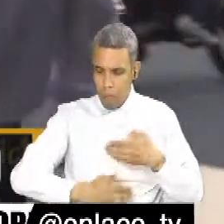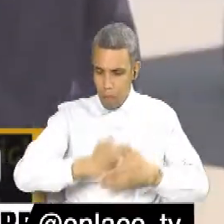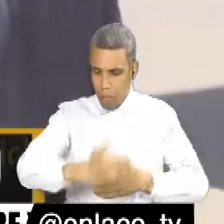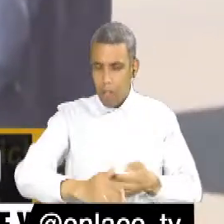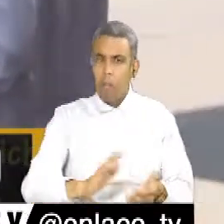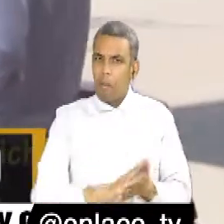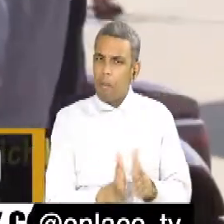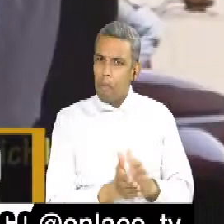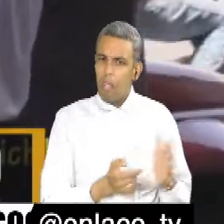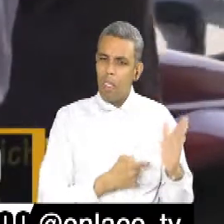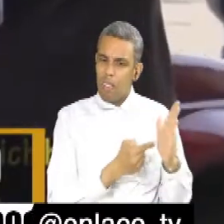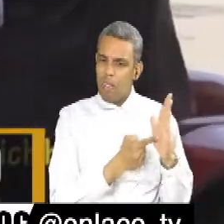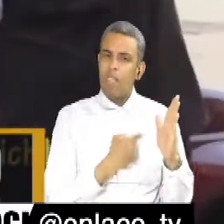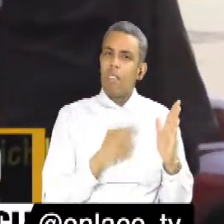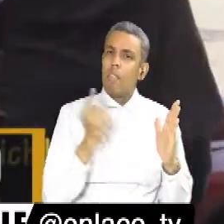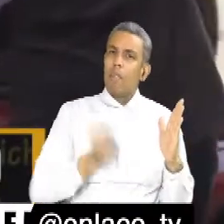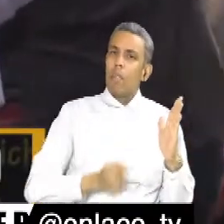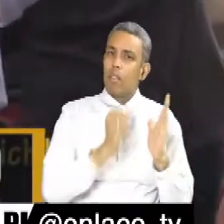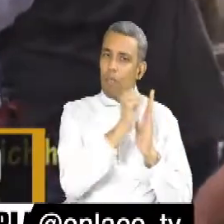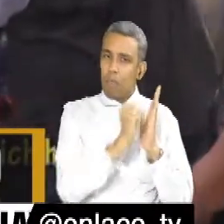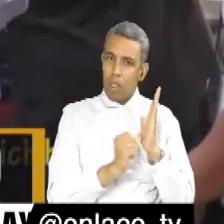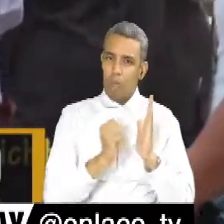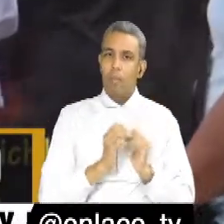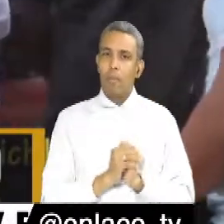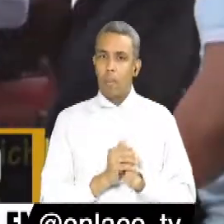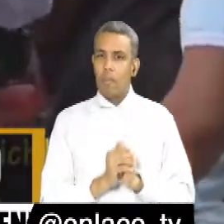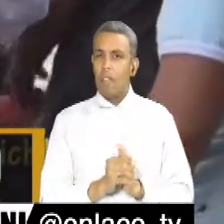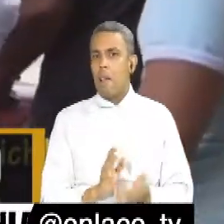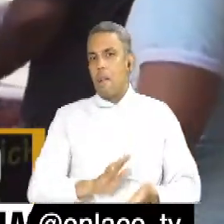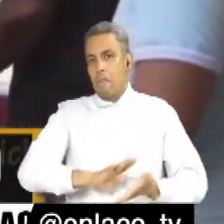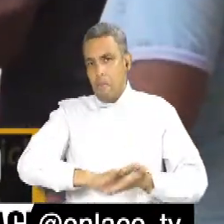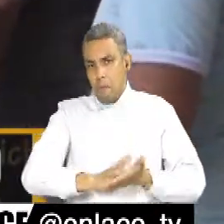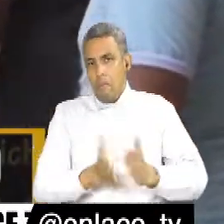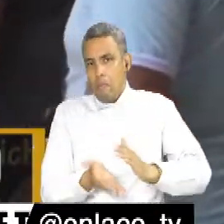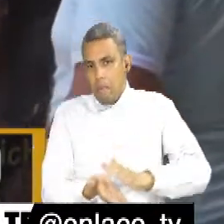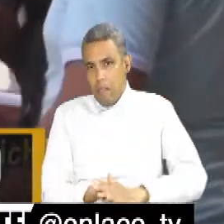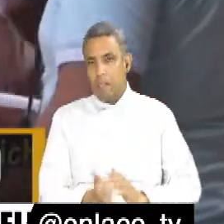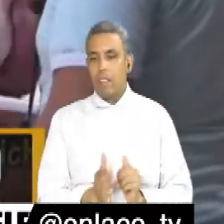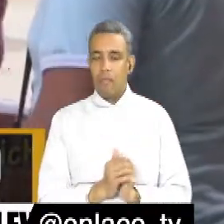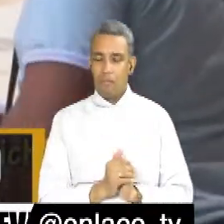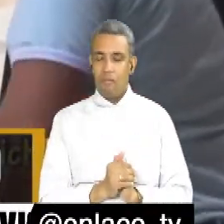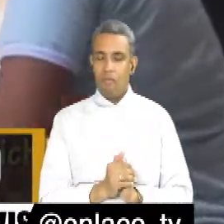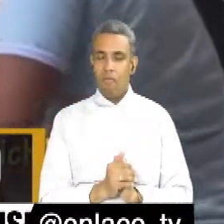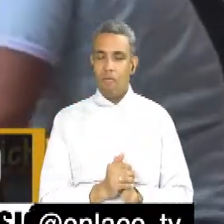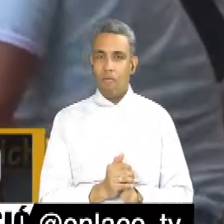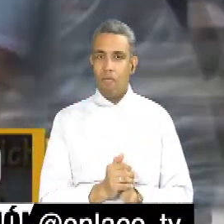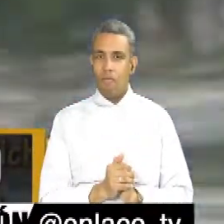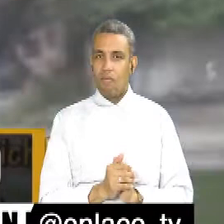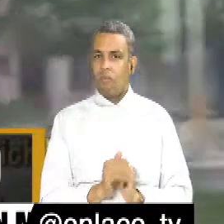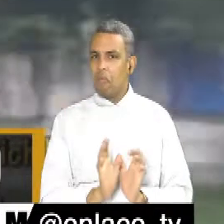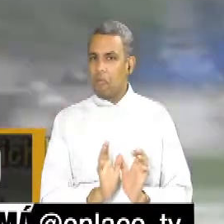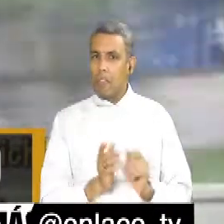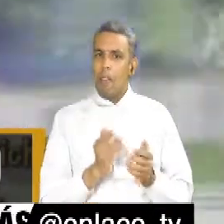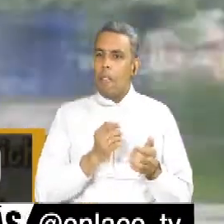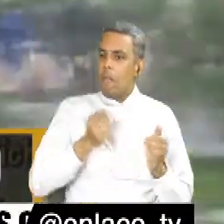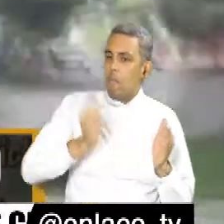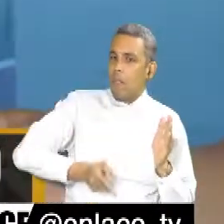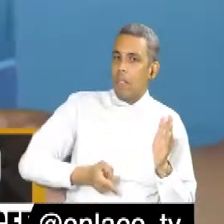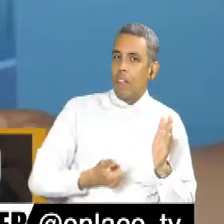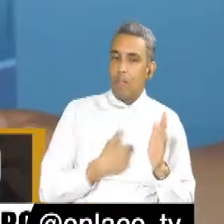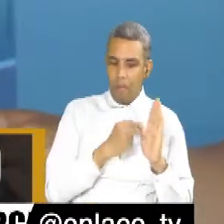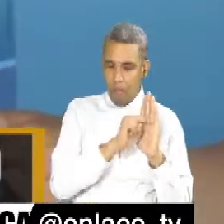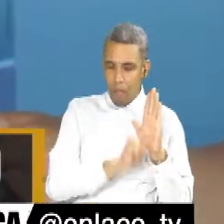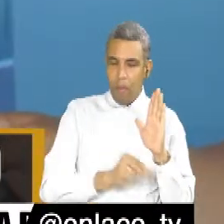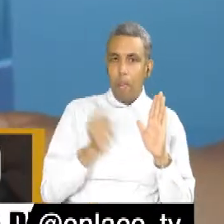En esa Justicia Especial para la Paz existe un tribunal para revisar estos casos de